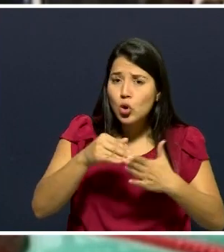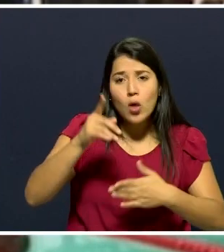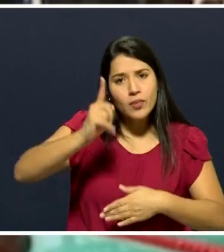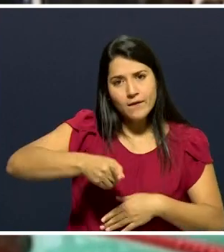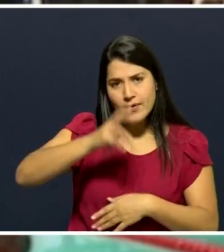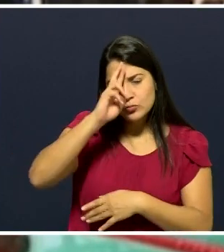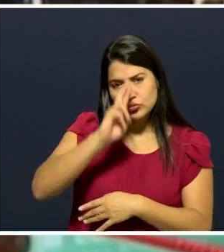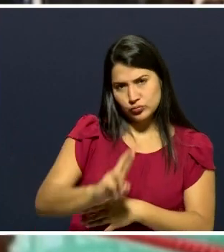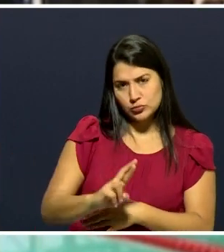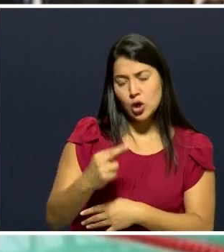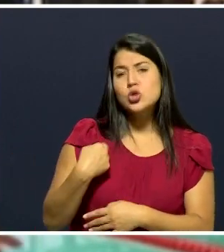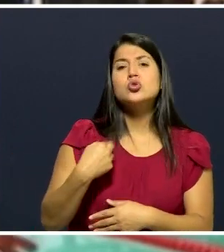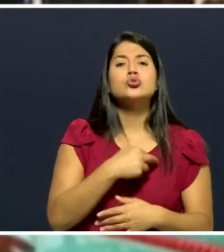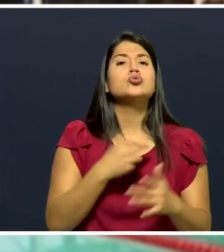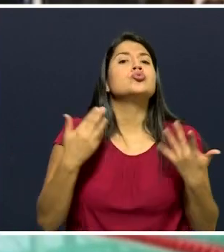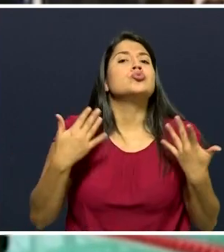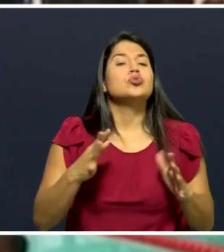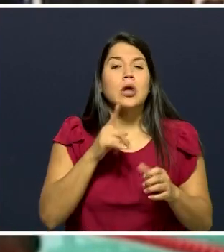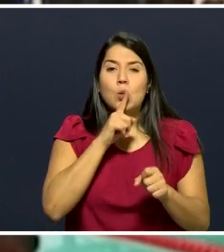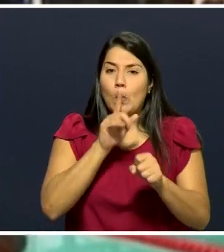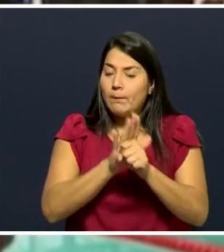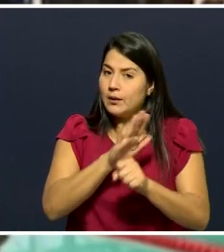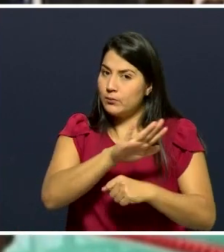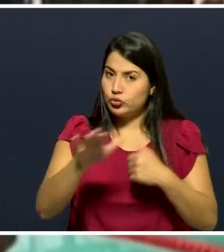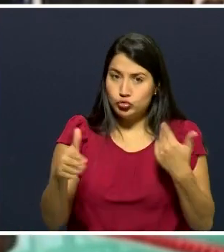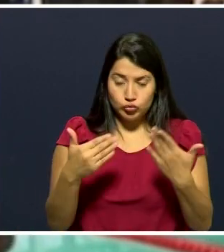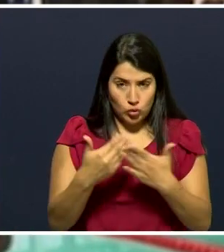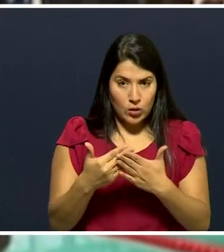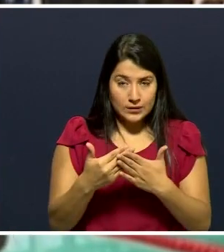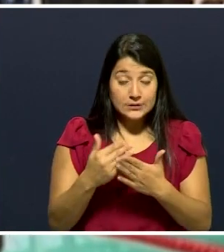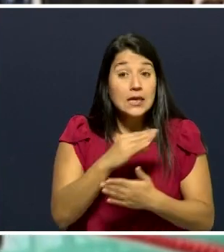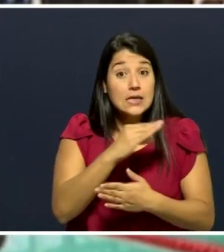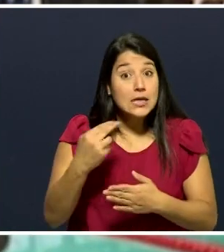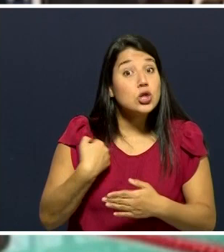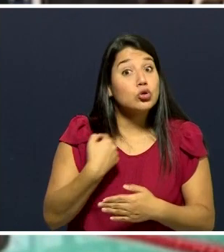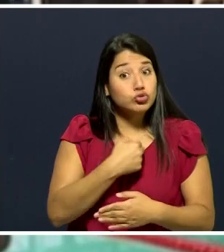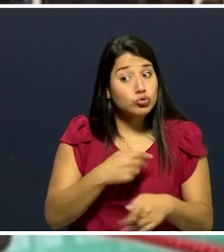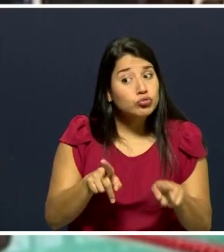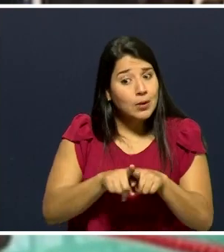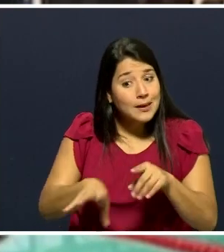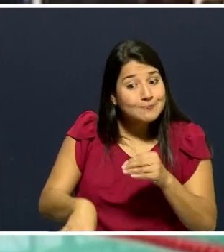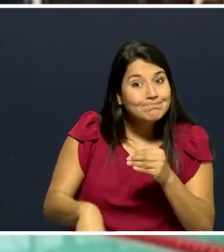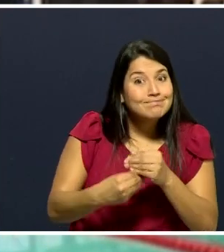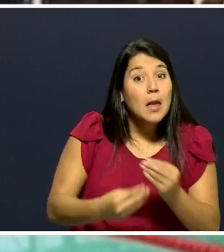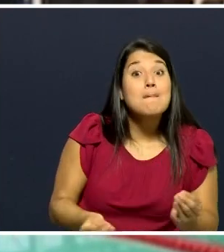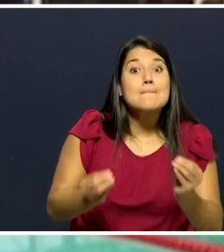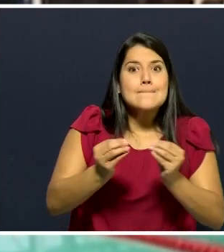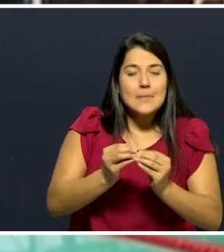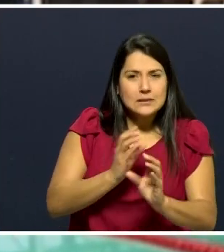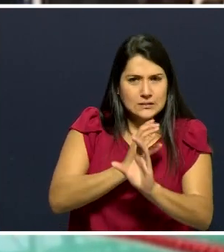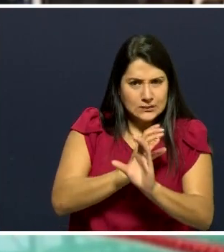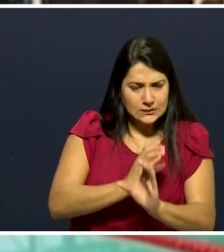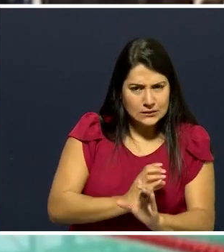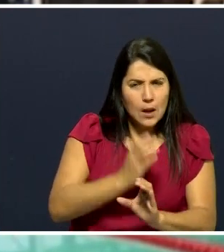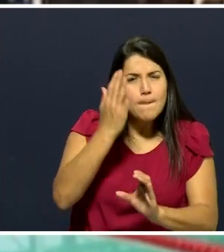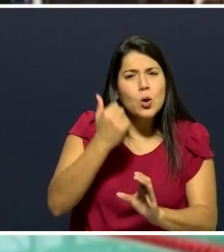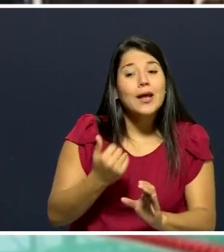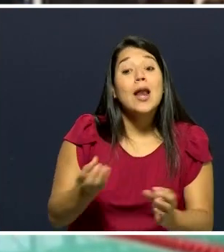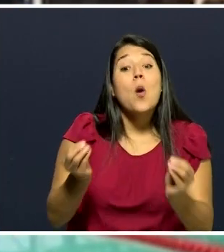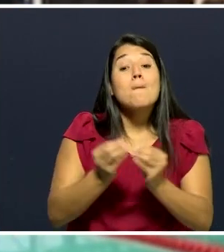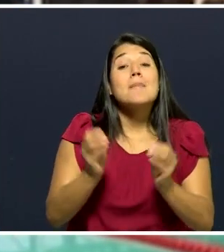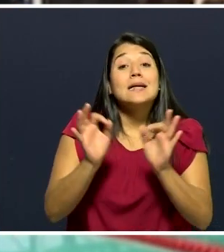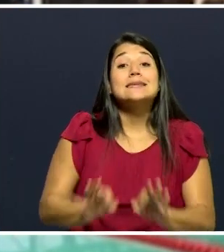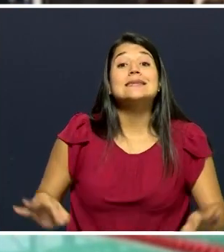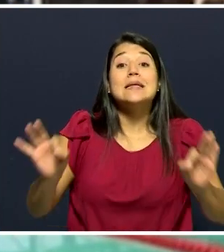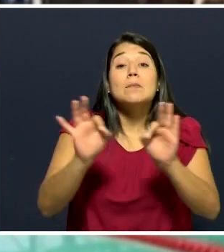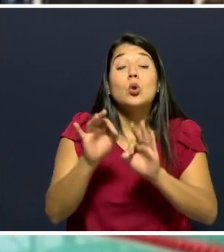hemos cumplido con todas de ellas y es más, hemos agregado medidas adicionales porque lo más importante para nosotros